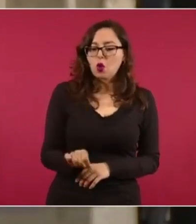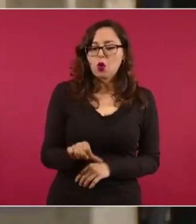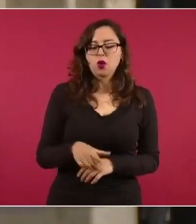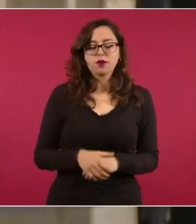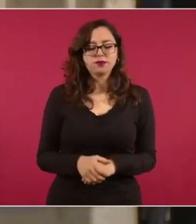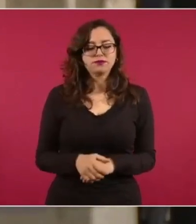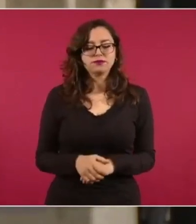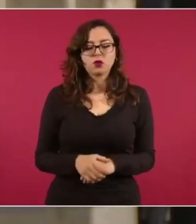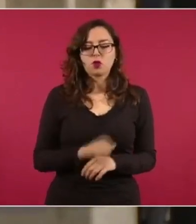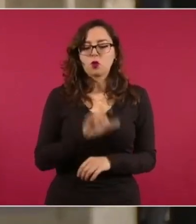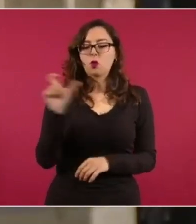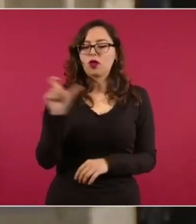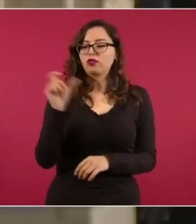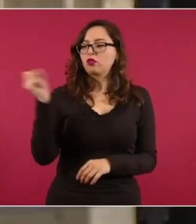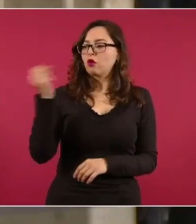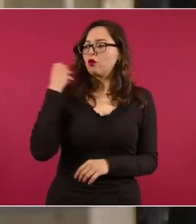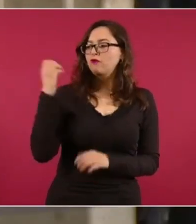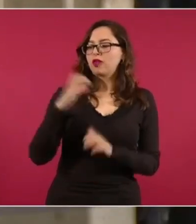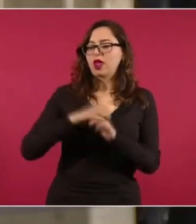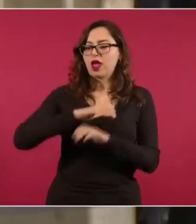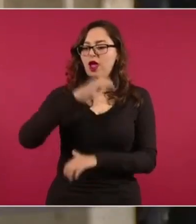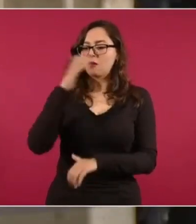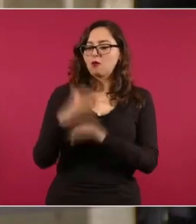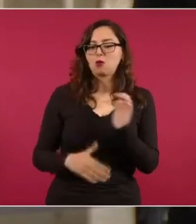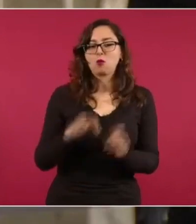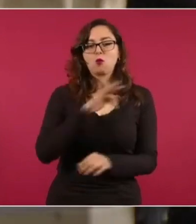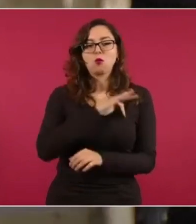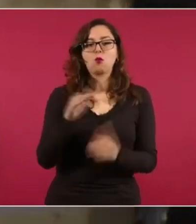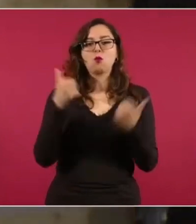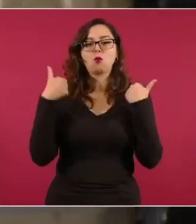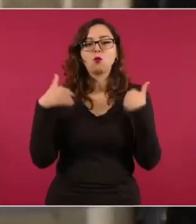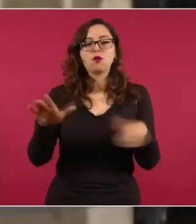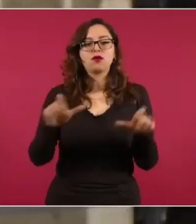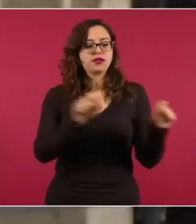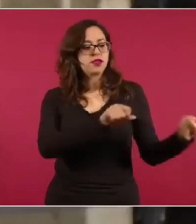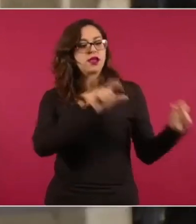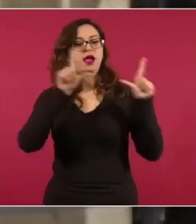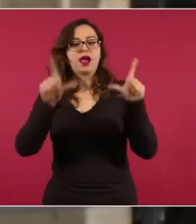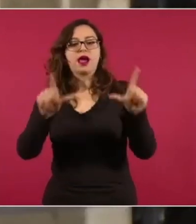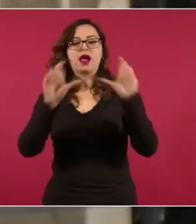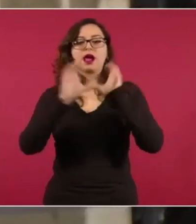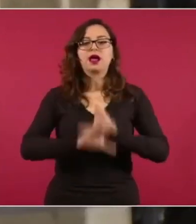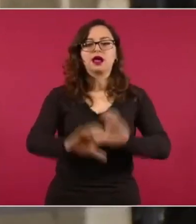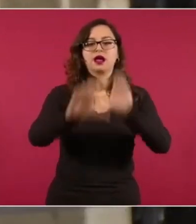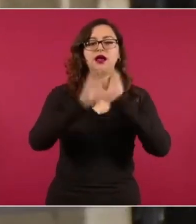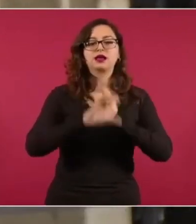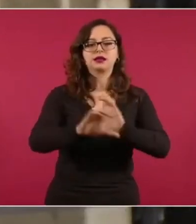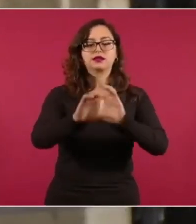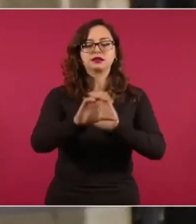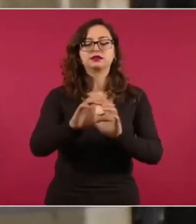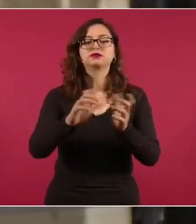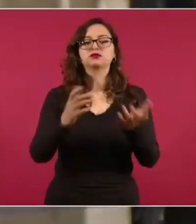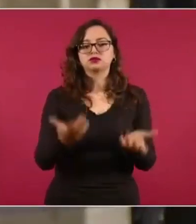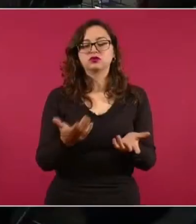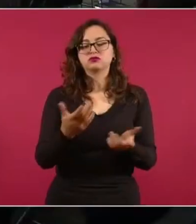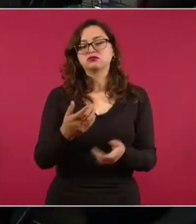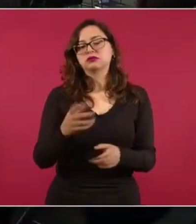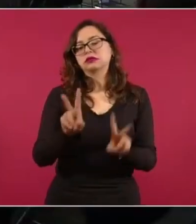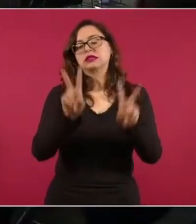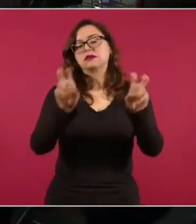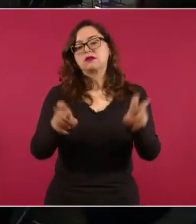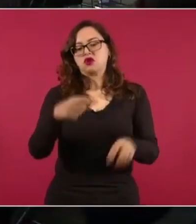interpretar o el próximo viernes la canción de Salvador Manríquez, Soy del infierno verde. Esa